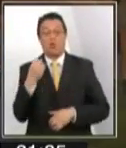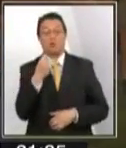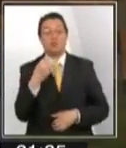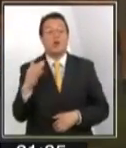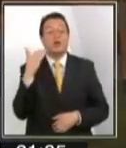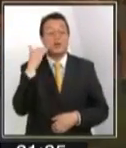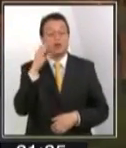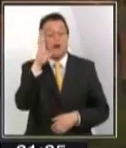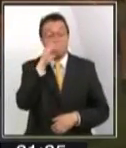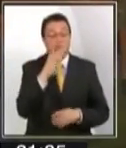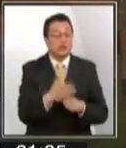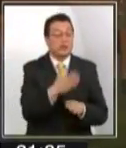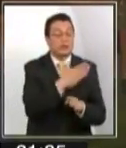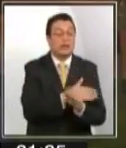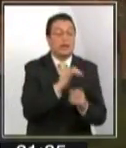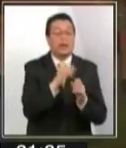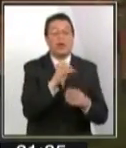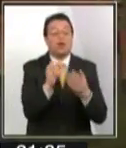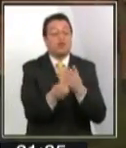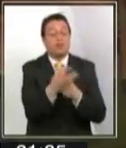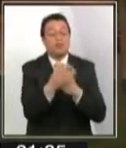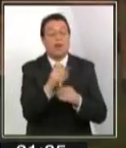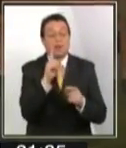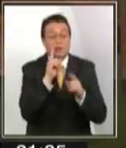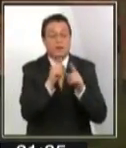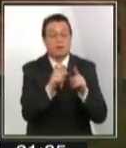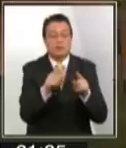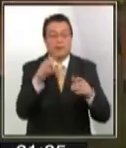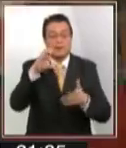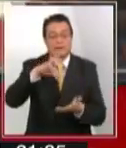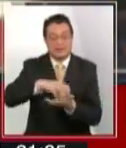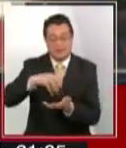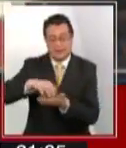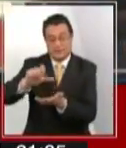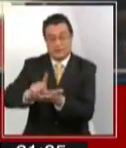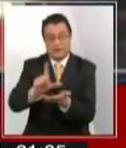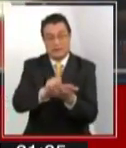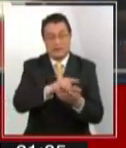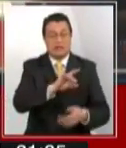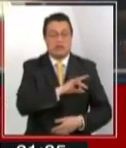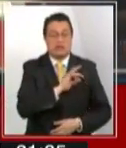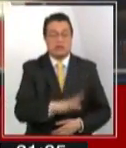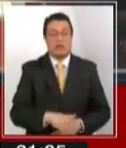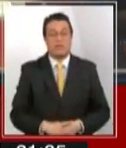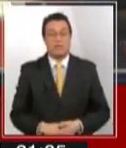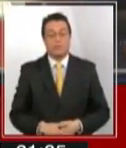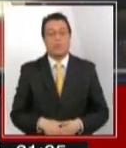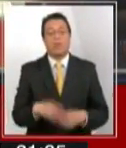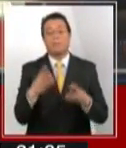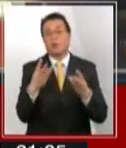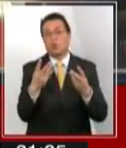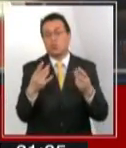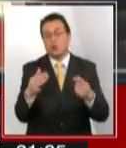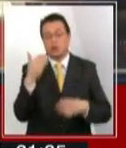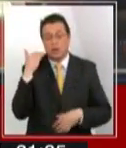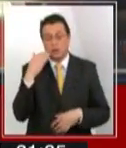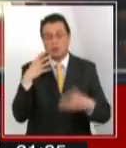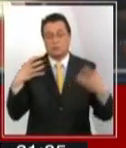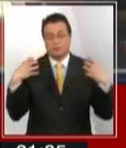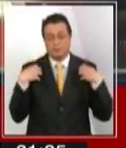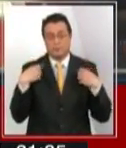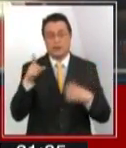anoche y qué novedades habían existido en los distintos centros del país. Aparte de cuántos niños estaban a cargo del